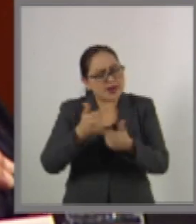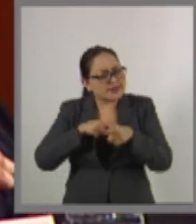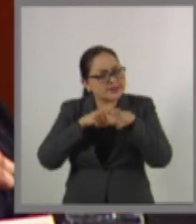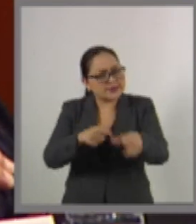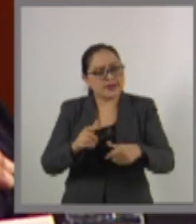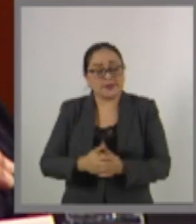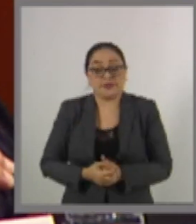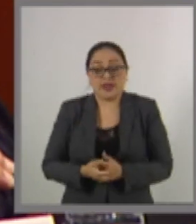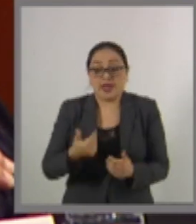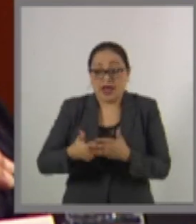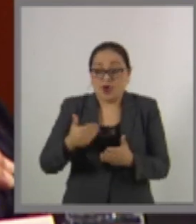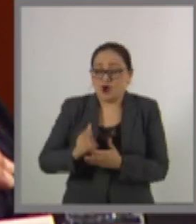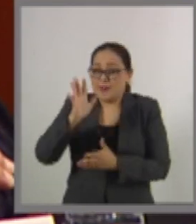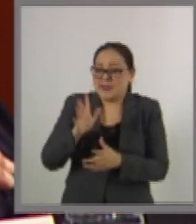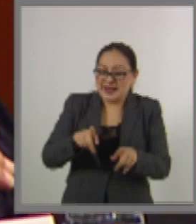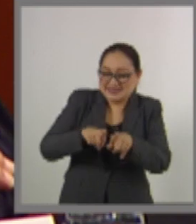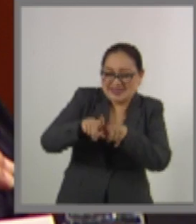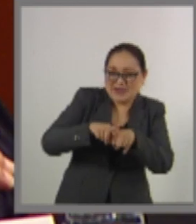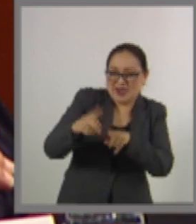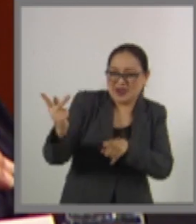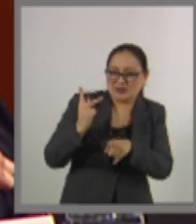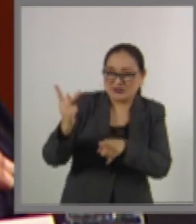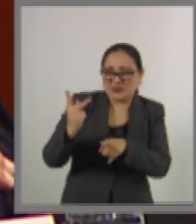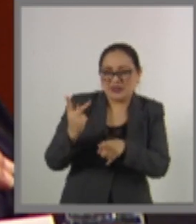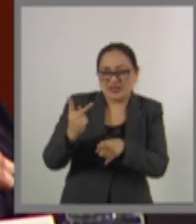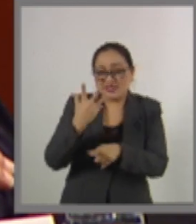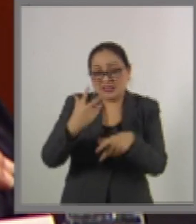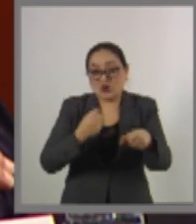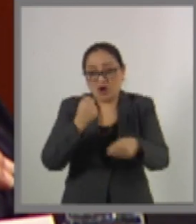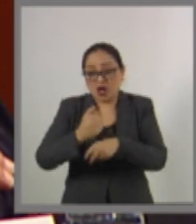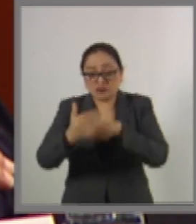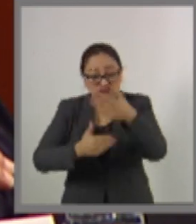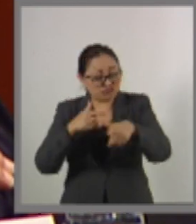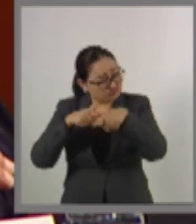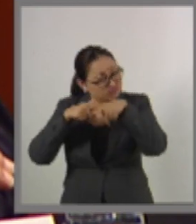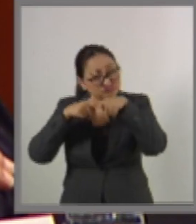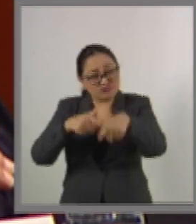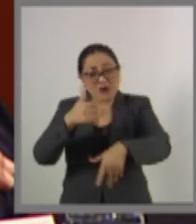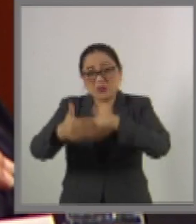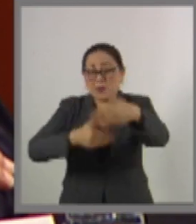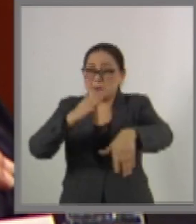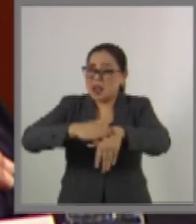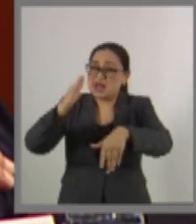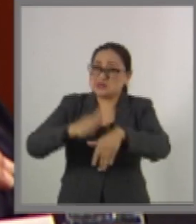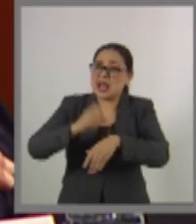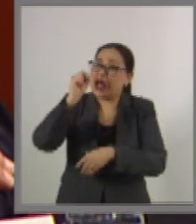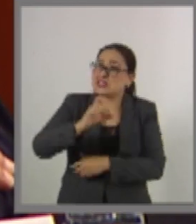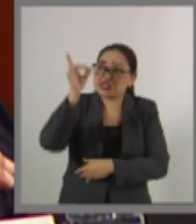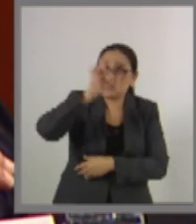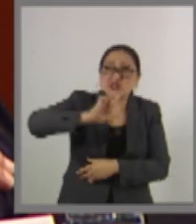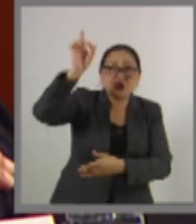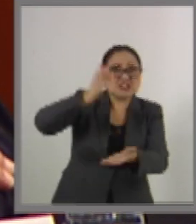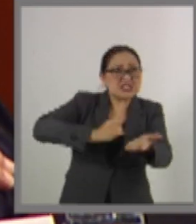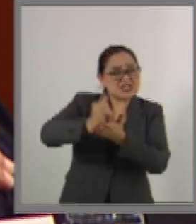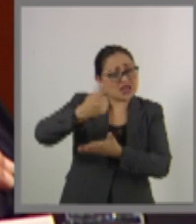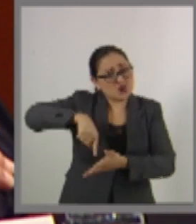hermandad que hemos creado a través de estos 5 años la vamos a prolongar mientras Dios quiera tenernos